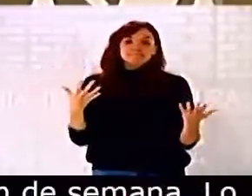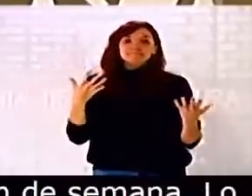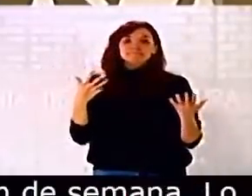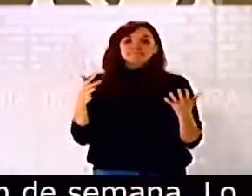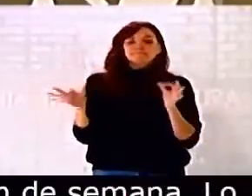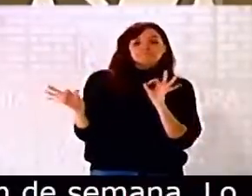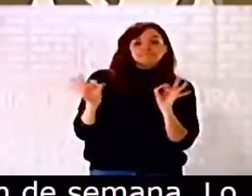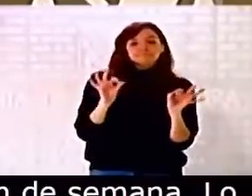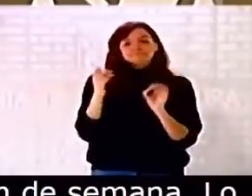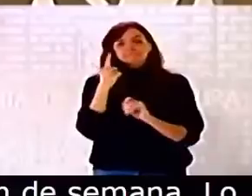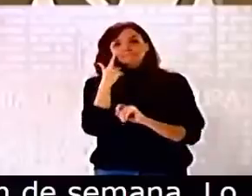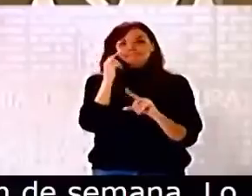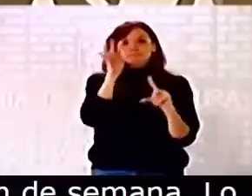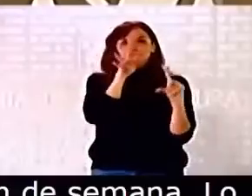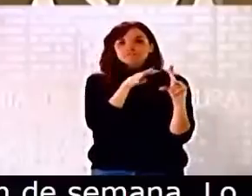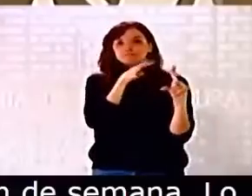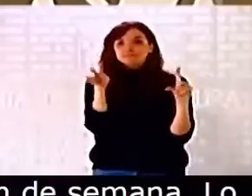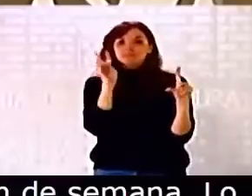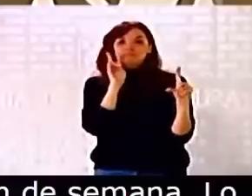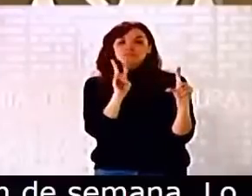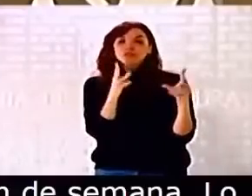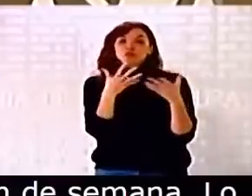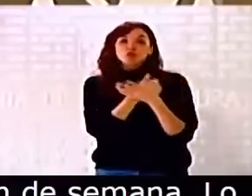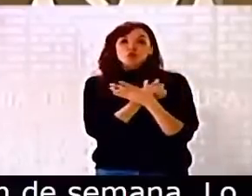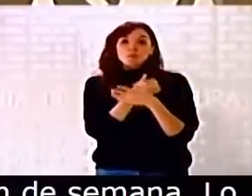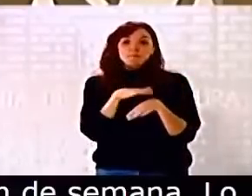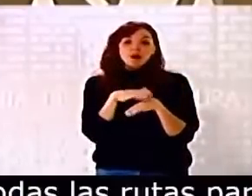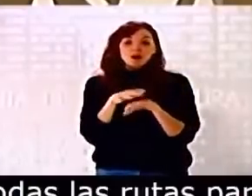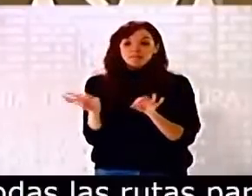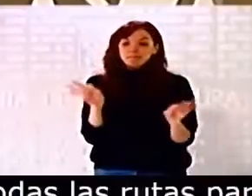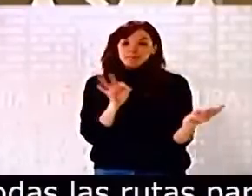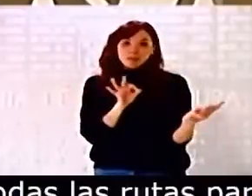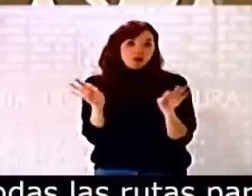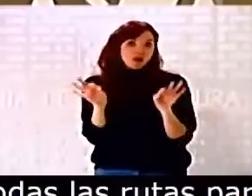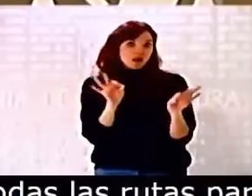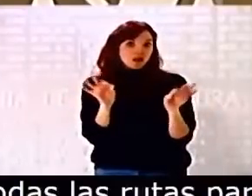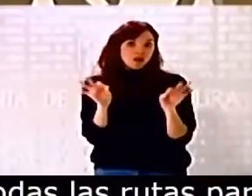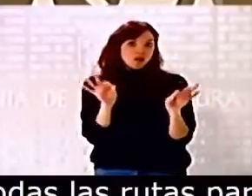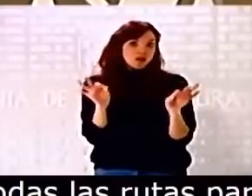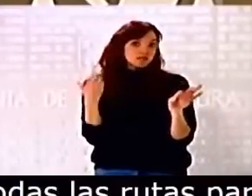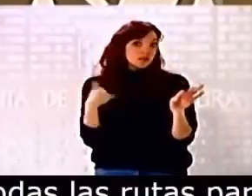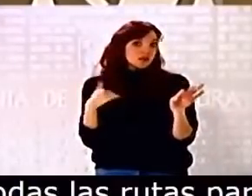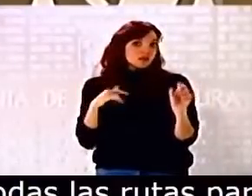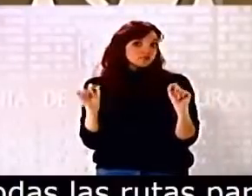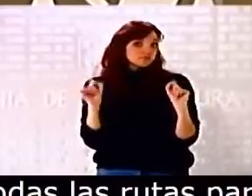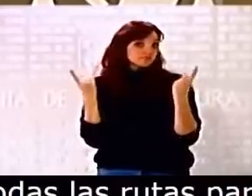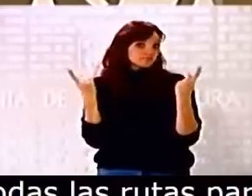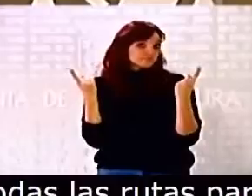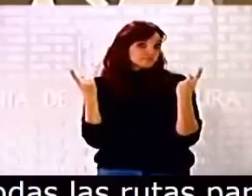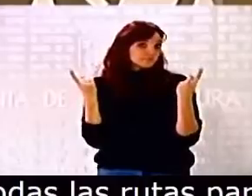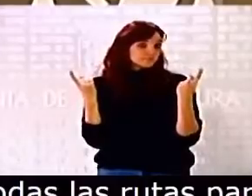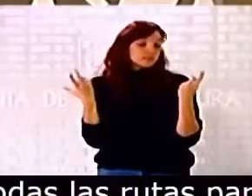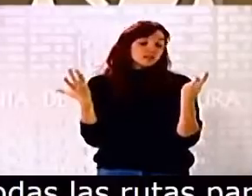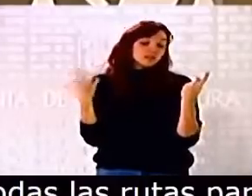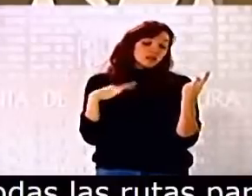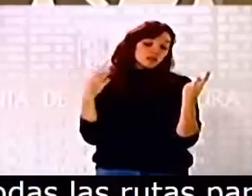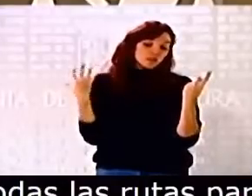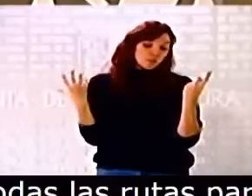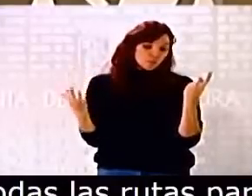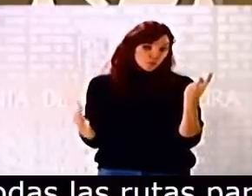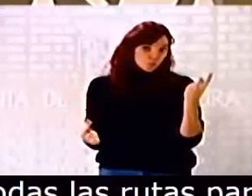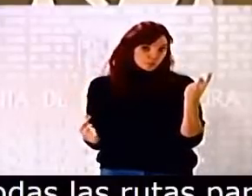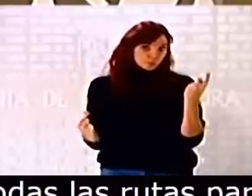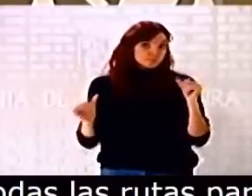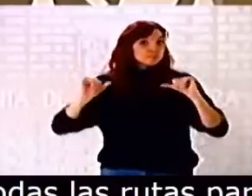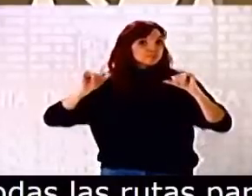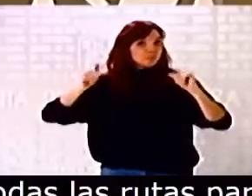las rutas para que se puedan tener planificadas y se pueda proceder